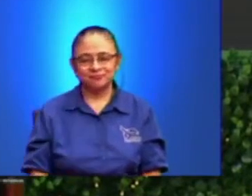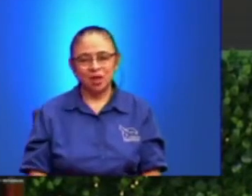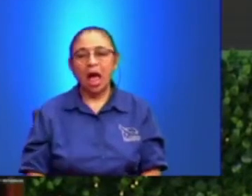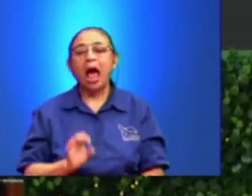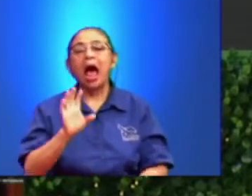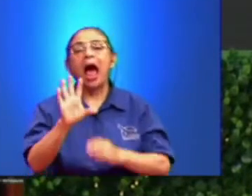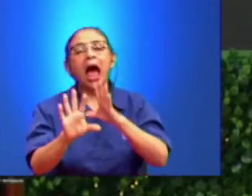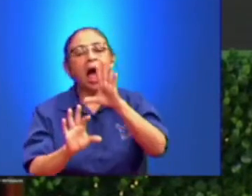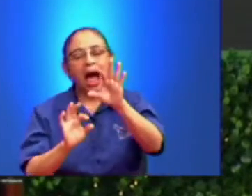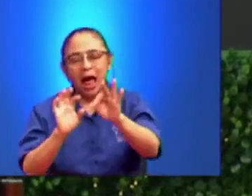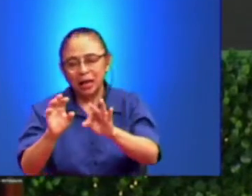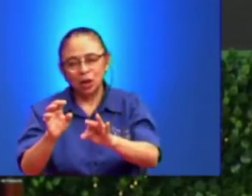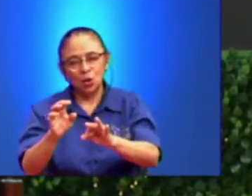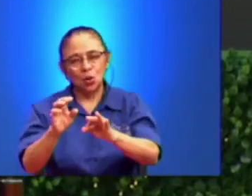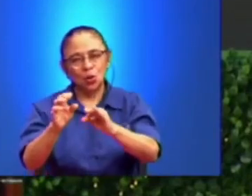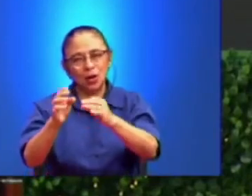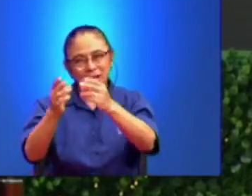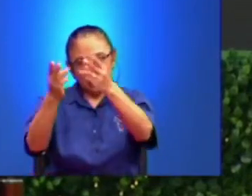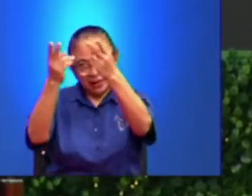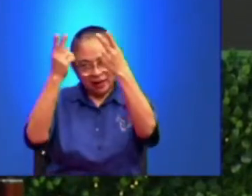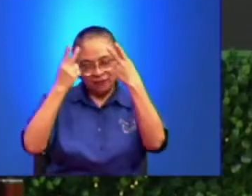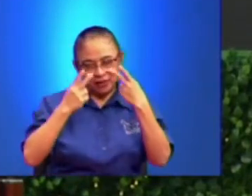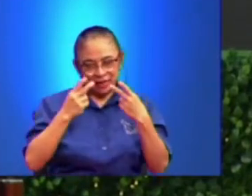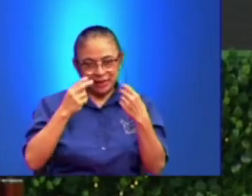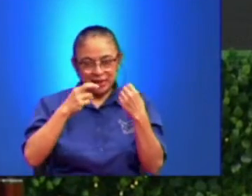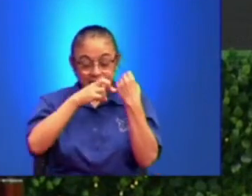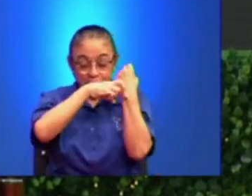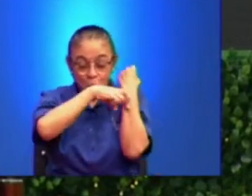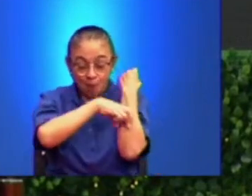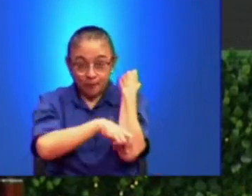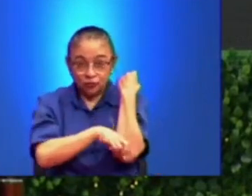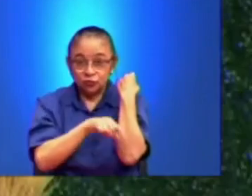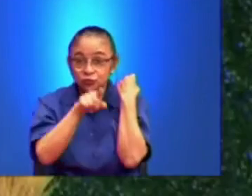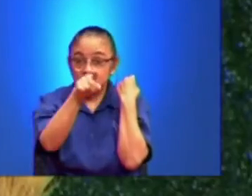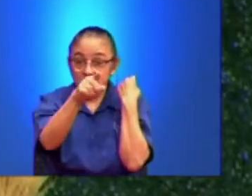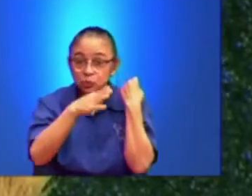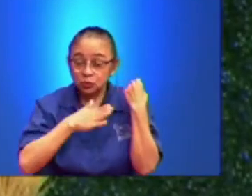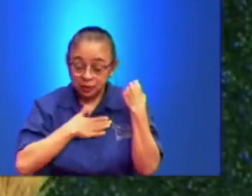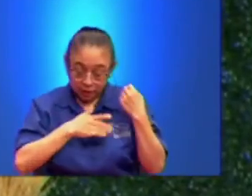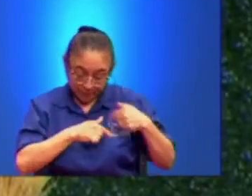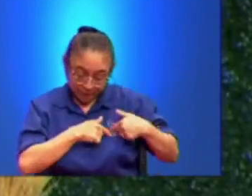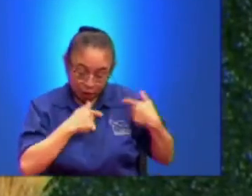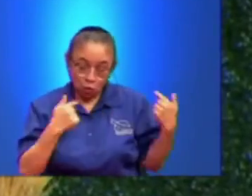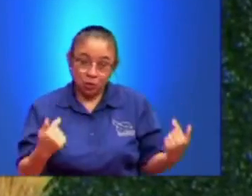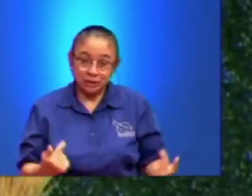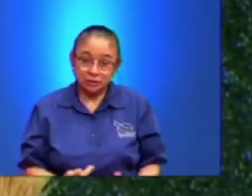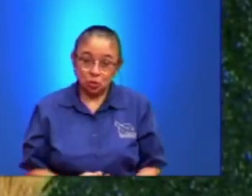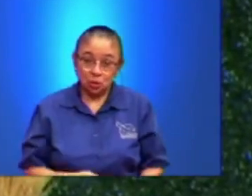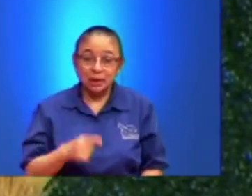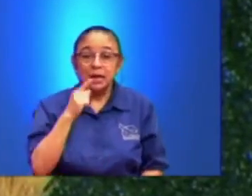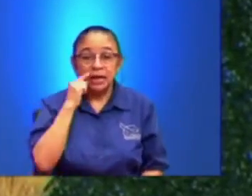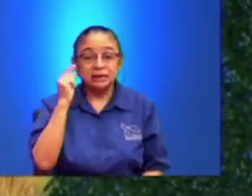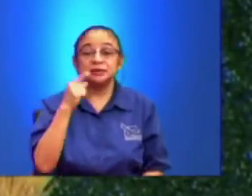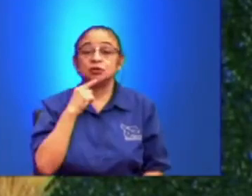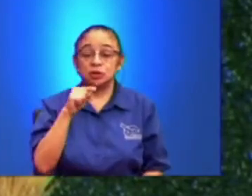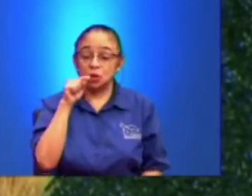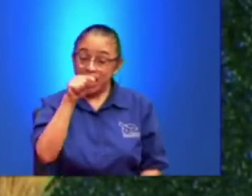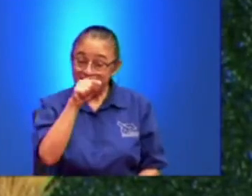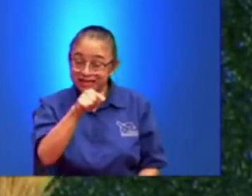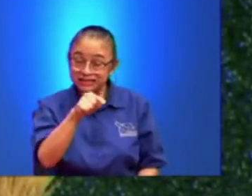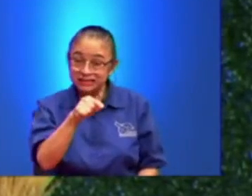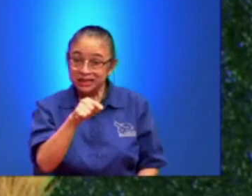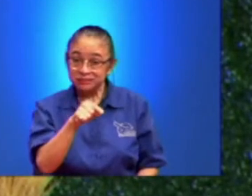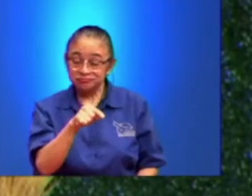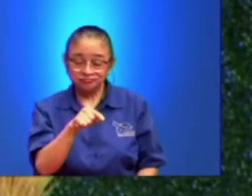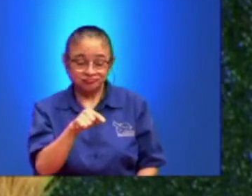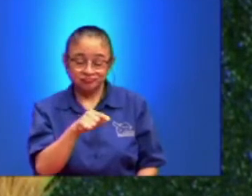provenga del interior de uno si no caeríamos en lo que el señor dijo este pueblo del avión